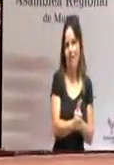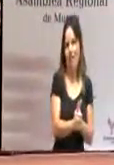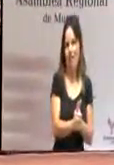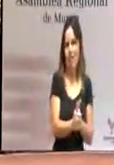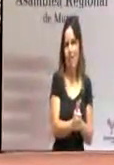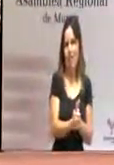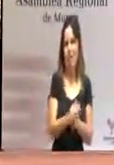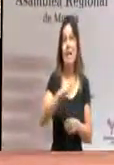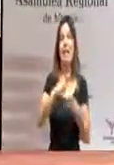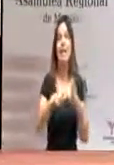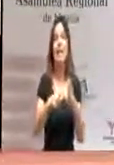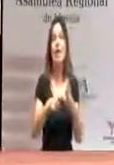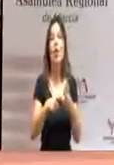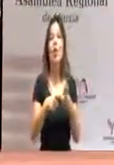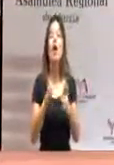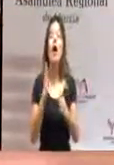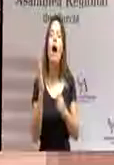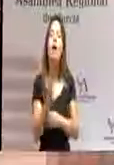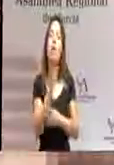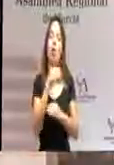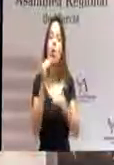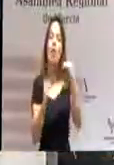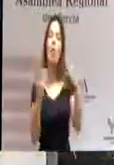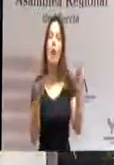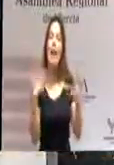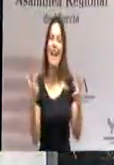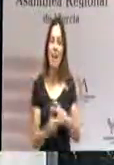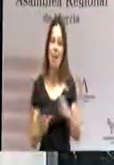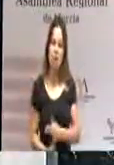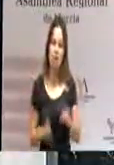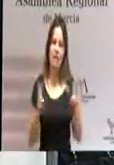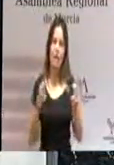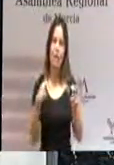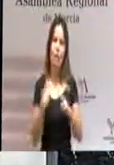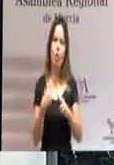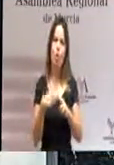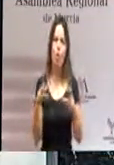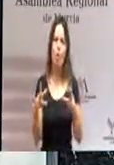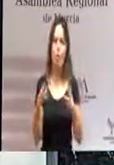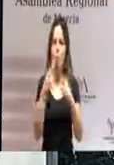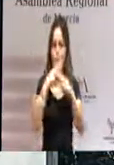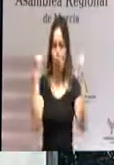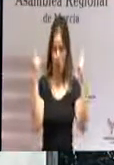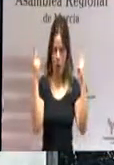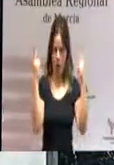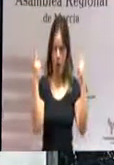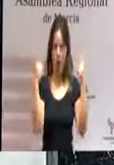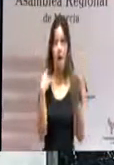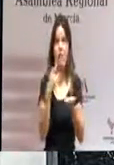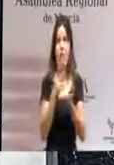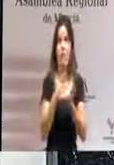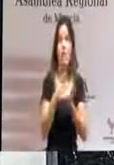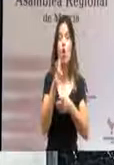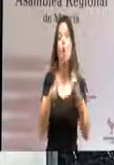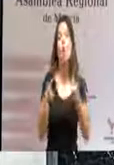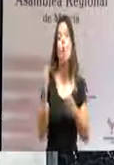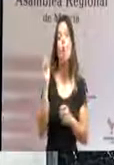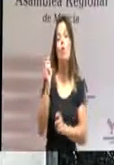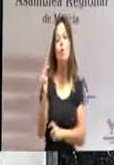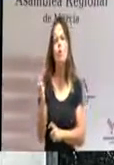Como tercer factor que incide en la desigualdad, tenemos los recortes en políticas públicas, al despido del profesorado, al cierre de